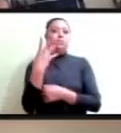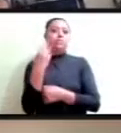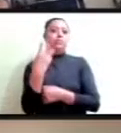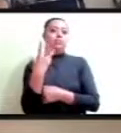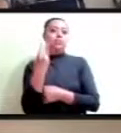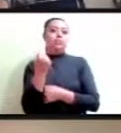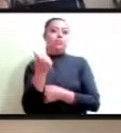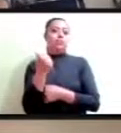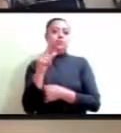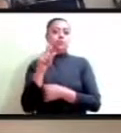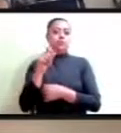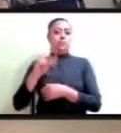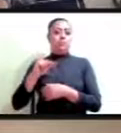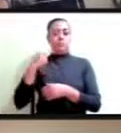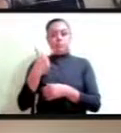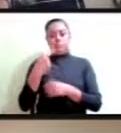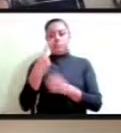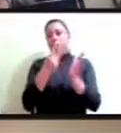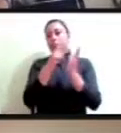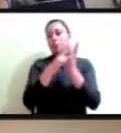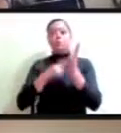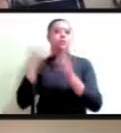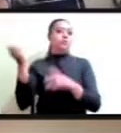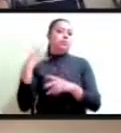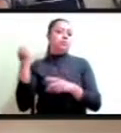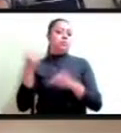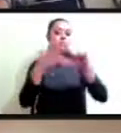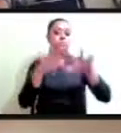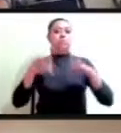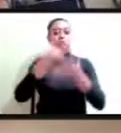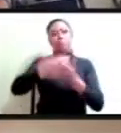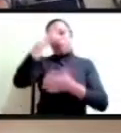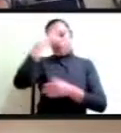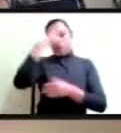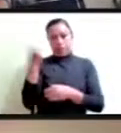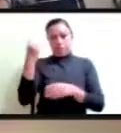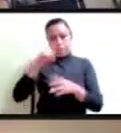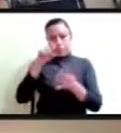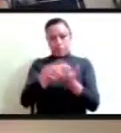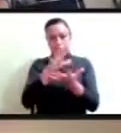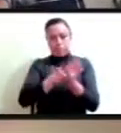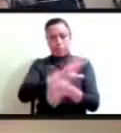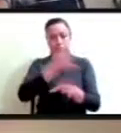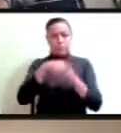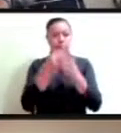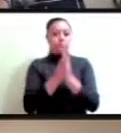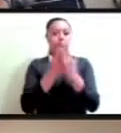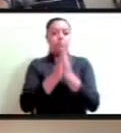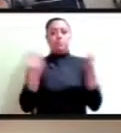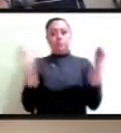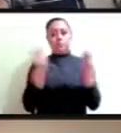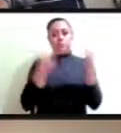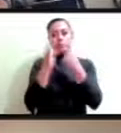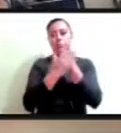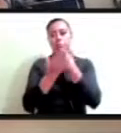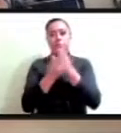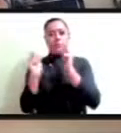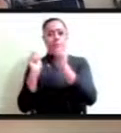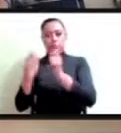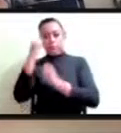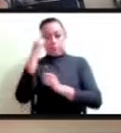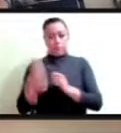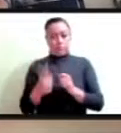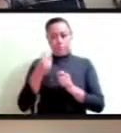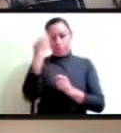del Reglamento, ambos del Congreso de la Ciudad de México, se instruye su inserción íntegra en el diario de los debates y se turnará para su análisis y dictamen a las Comisiones Unidas